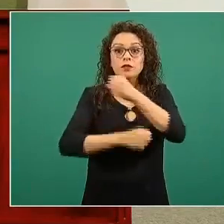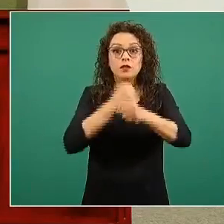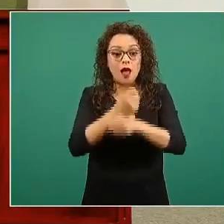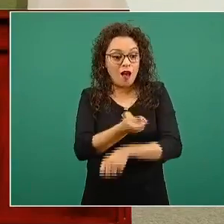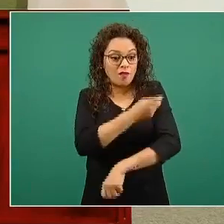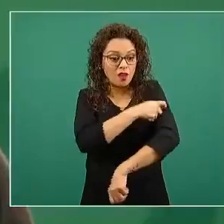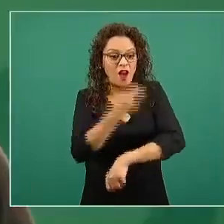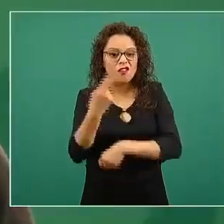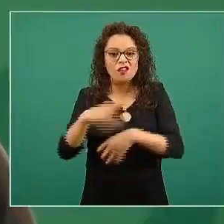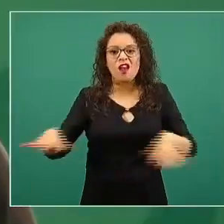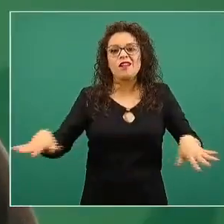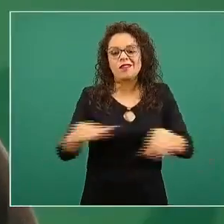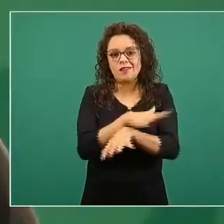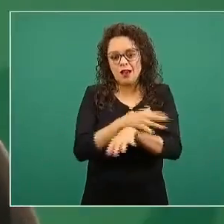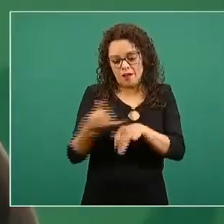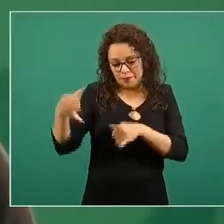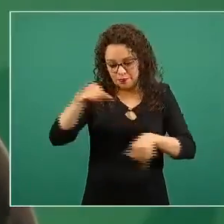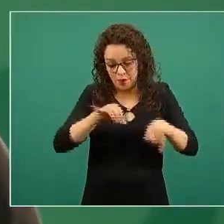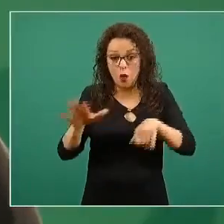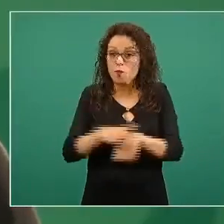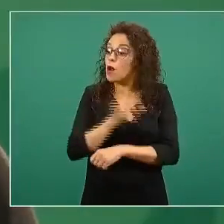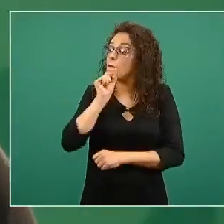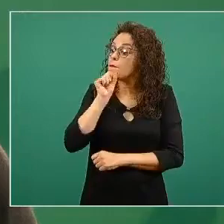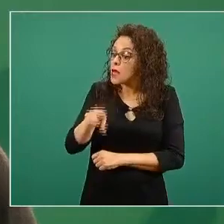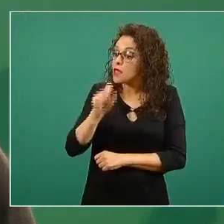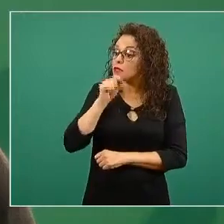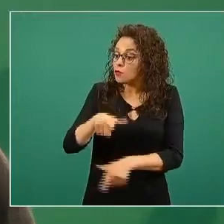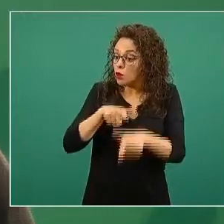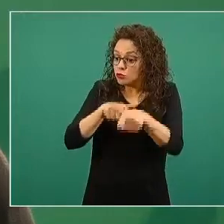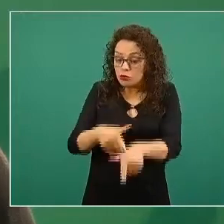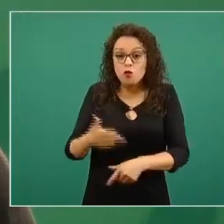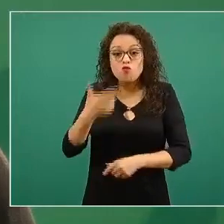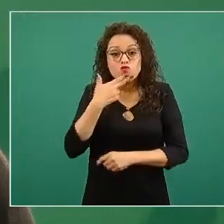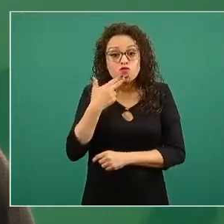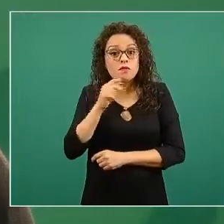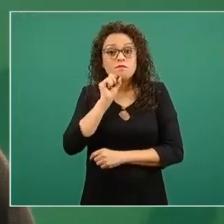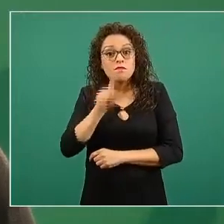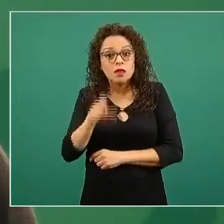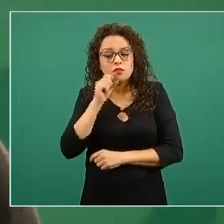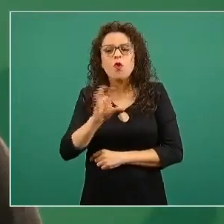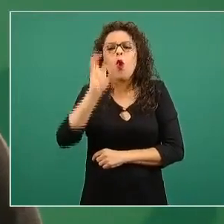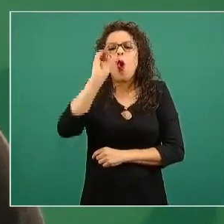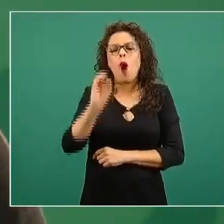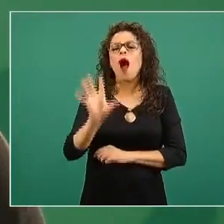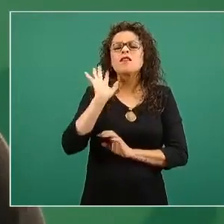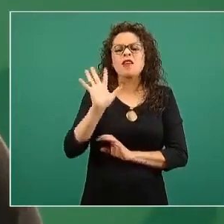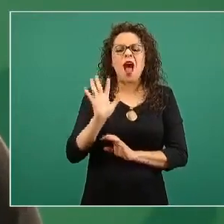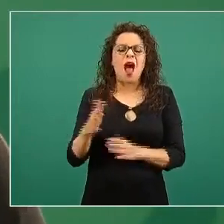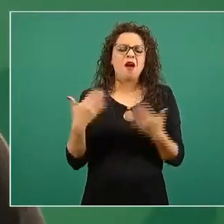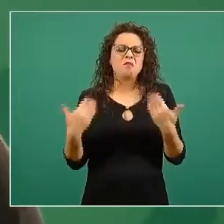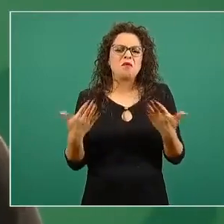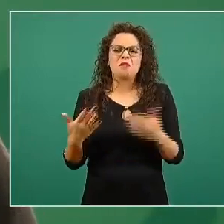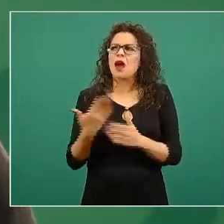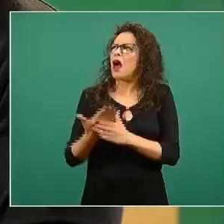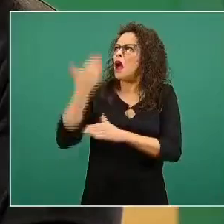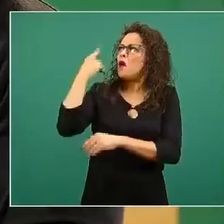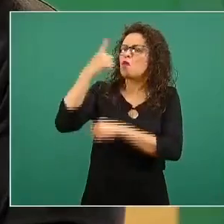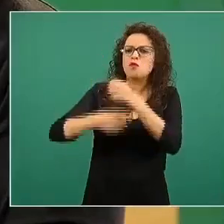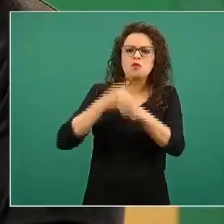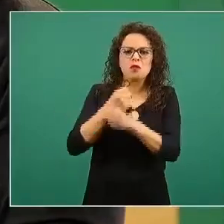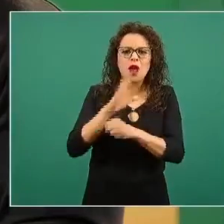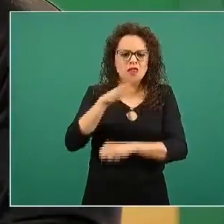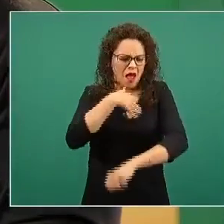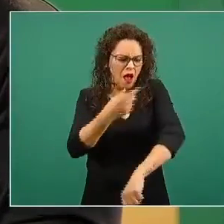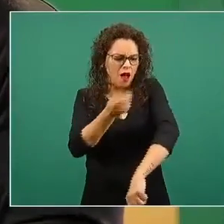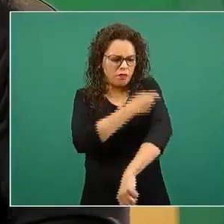ser diferente, porque si utilizo la misma o me quedo con la misma dosis que me aplicaron el año anterior, ya no me va a proteger en la siguiente